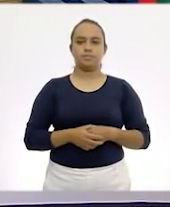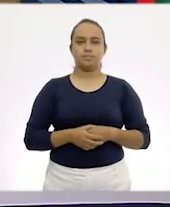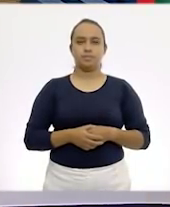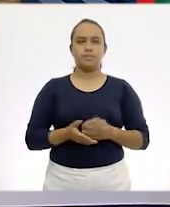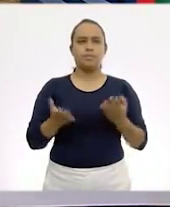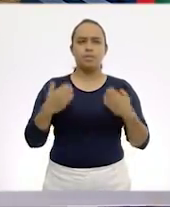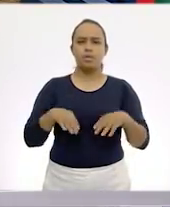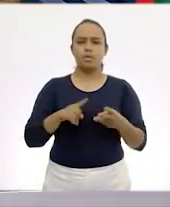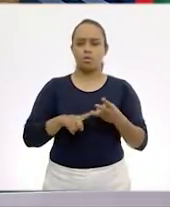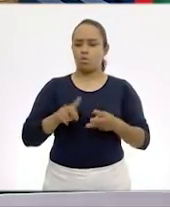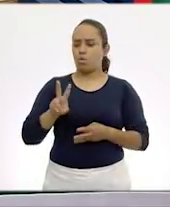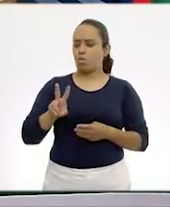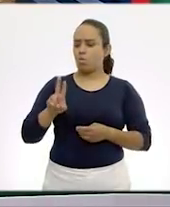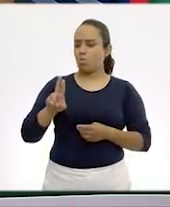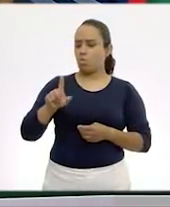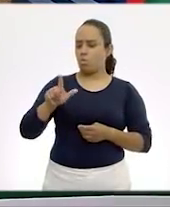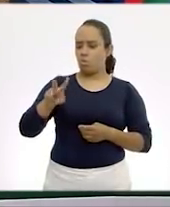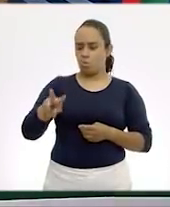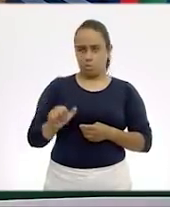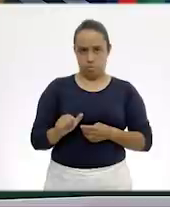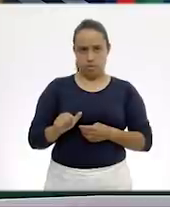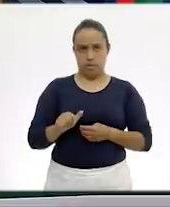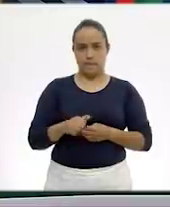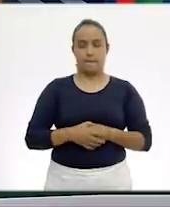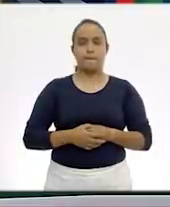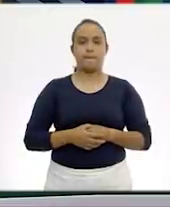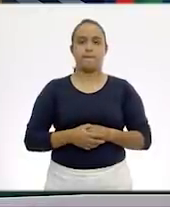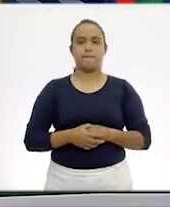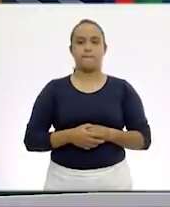La siguiente es vulva.